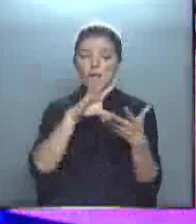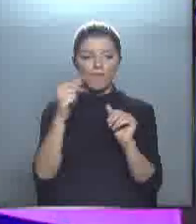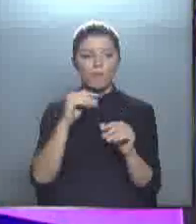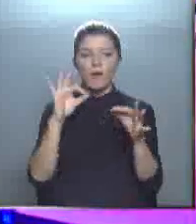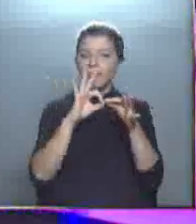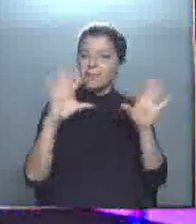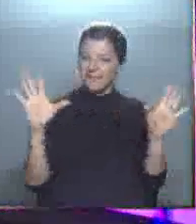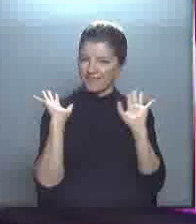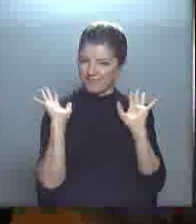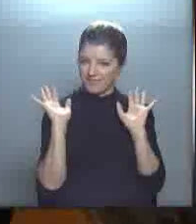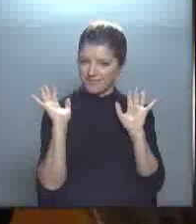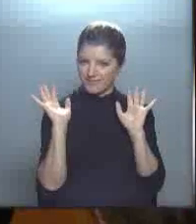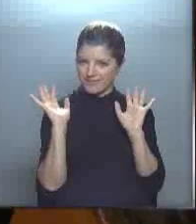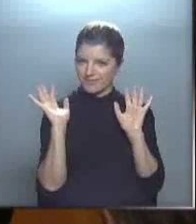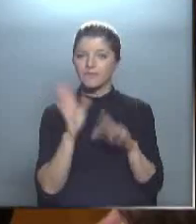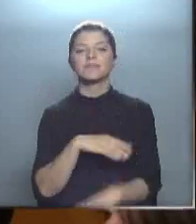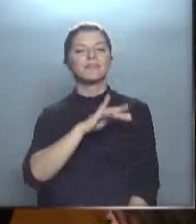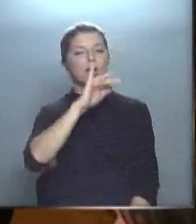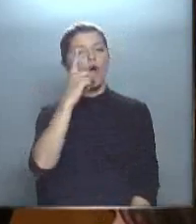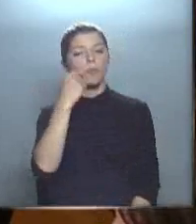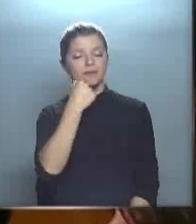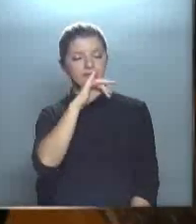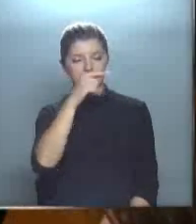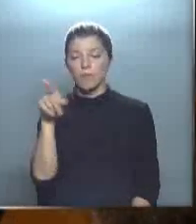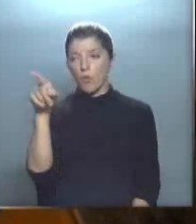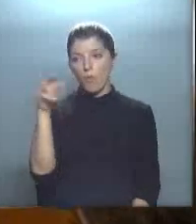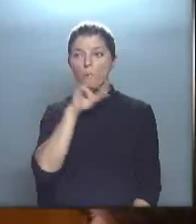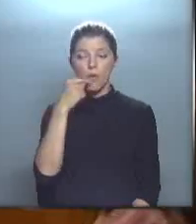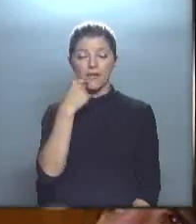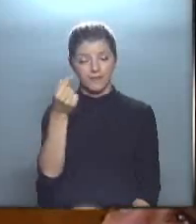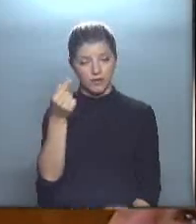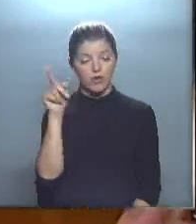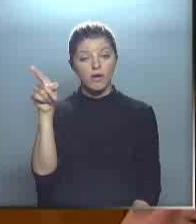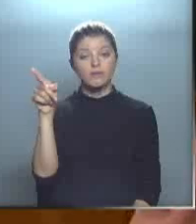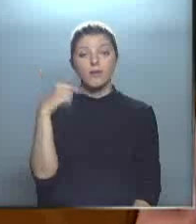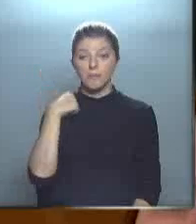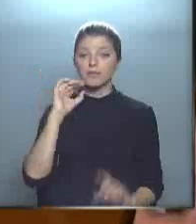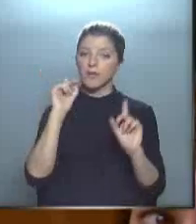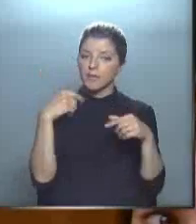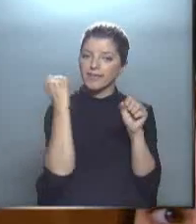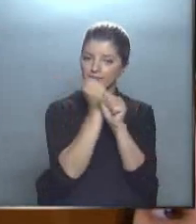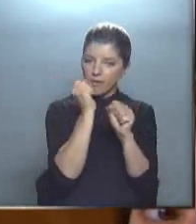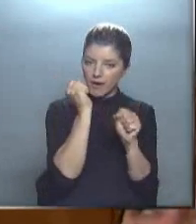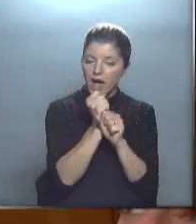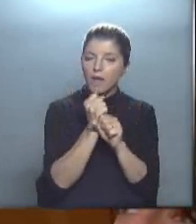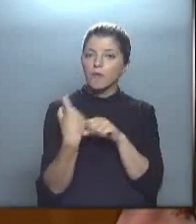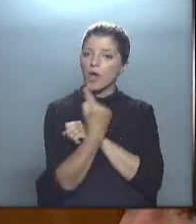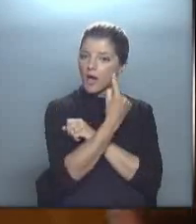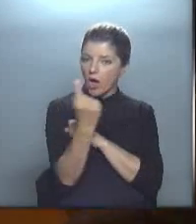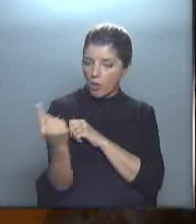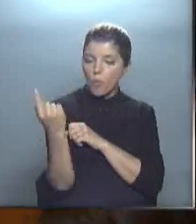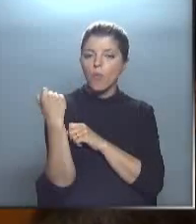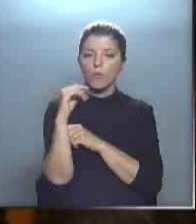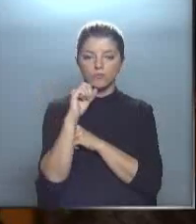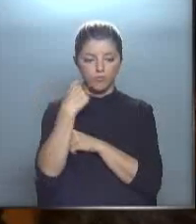opinión. Sí, obvio, pero como dijo ella, para mí hay que trabajar para tratar de independizarse solo. Claro. O